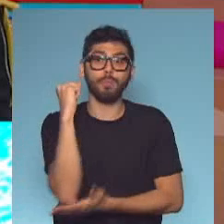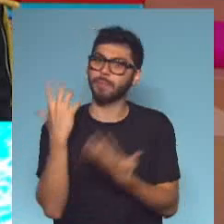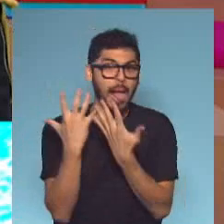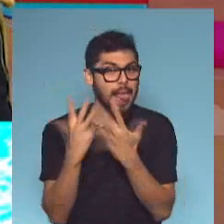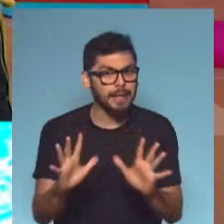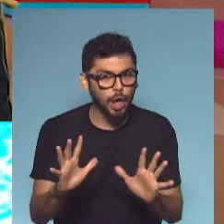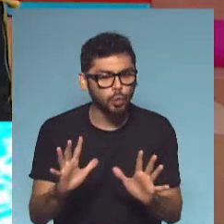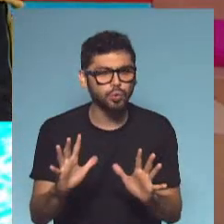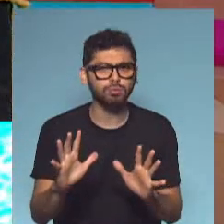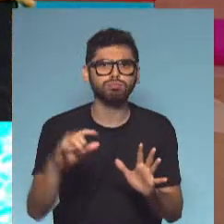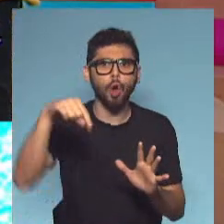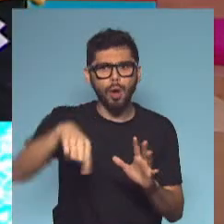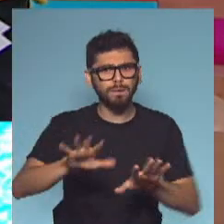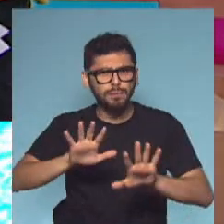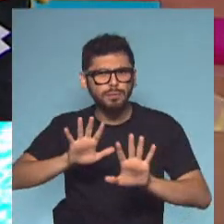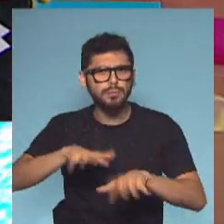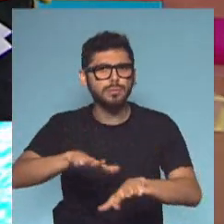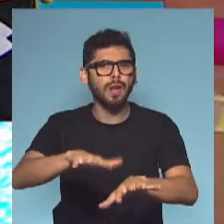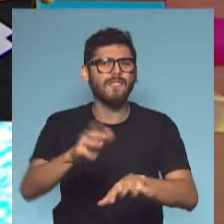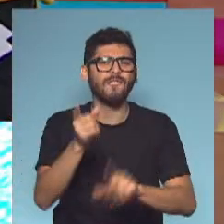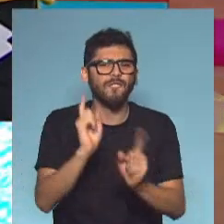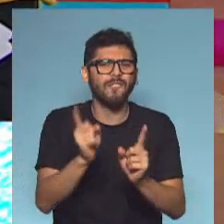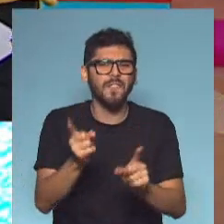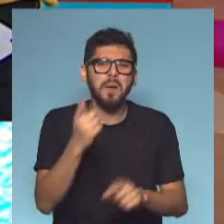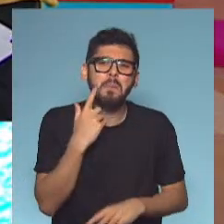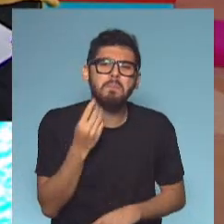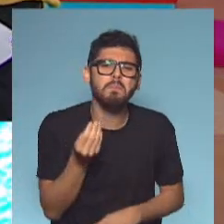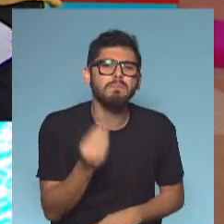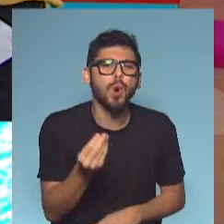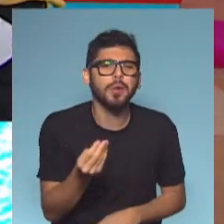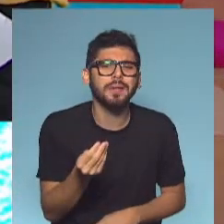Ahora, hoy continúan las manifestaciones. ¿Por qué, Alfredo?